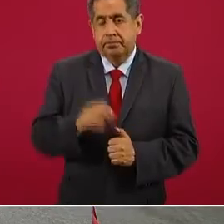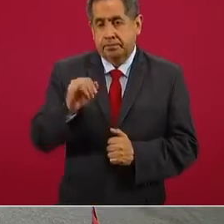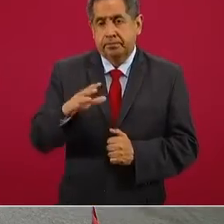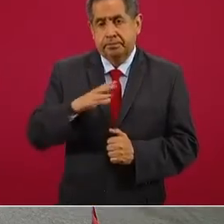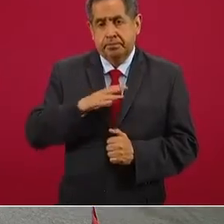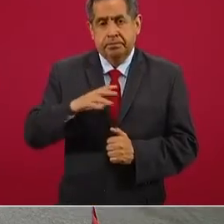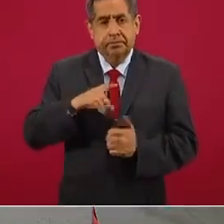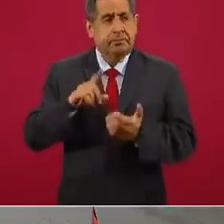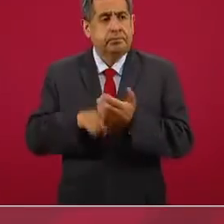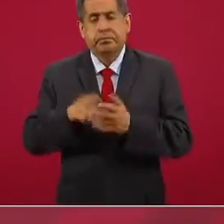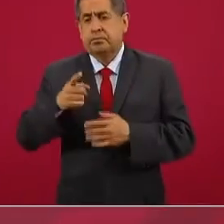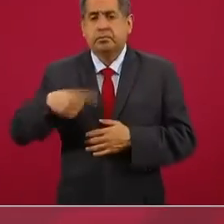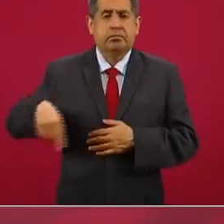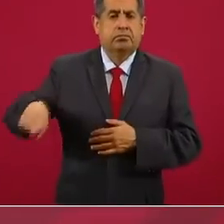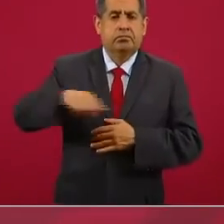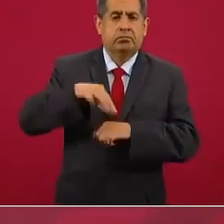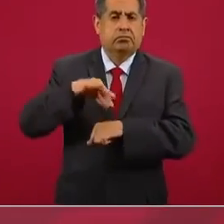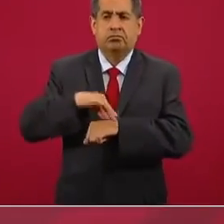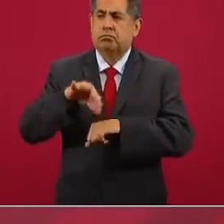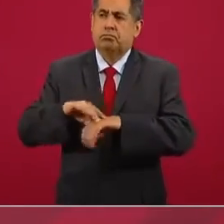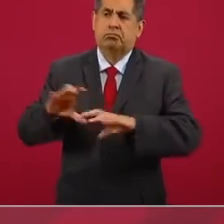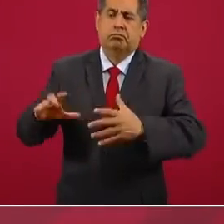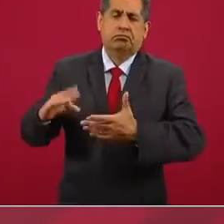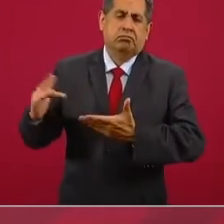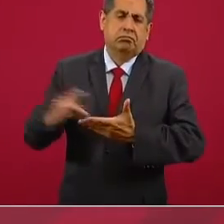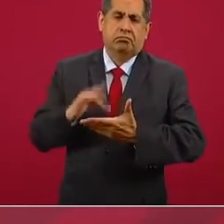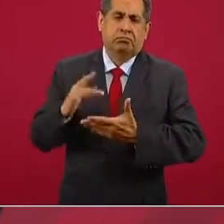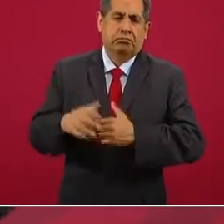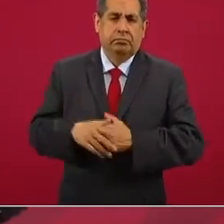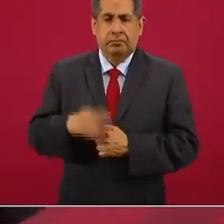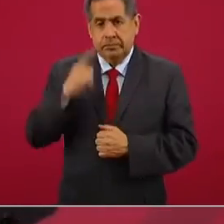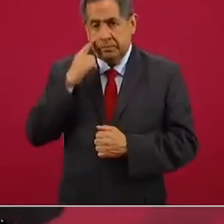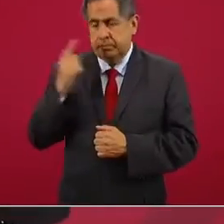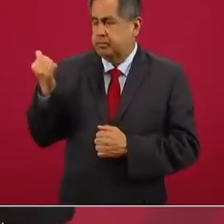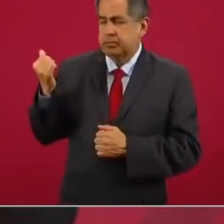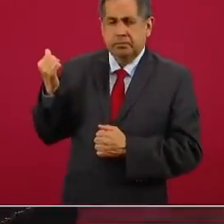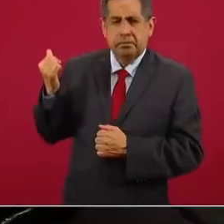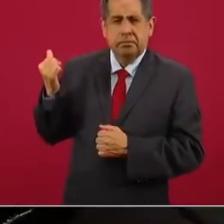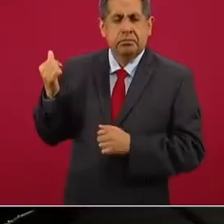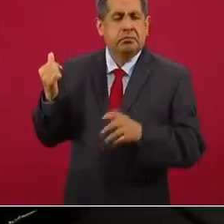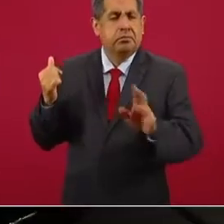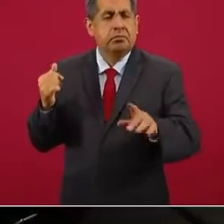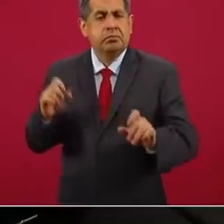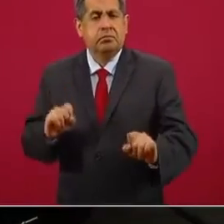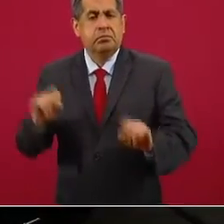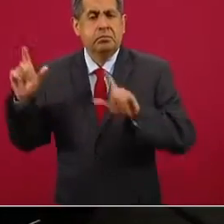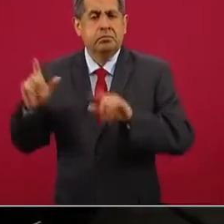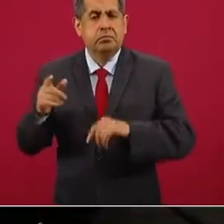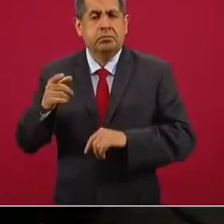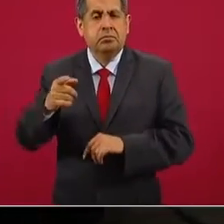contamos con el apoyo de los médicos. Miren, a ver si ponen la